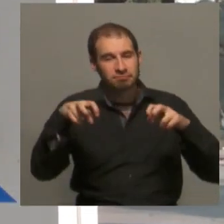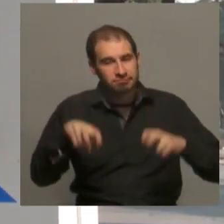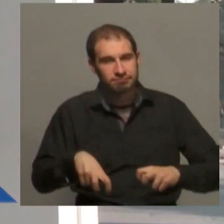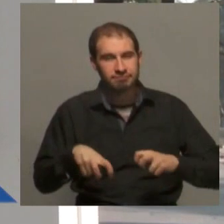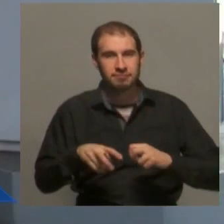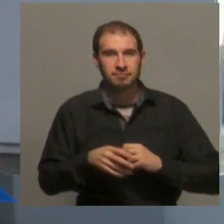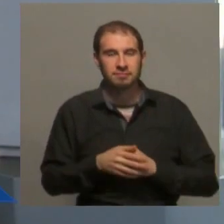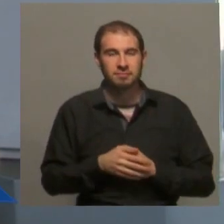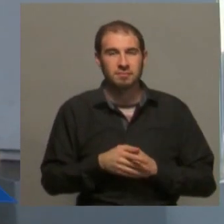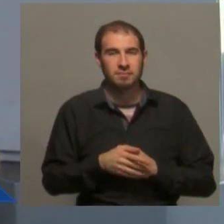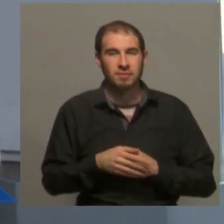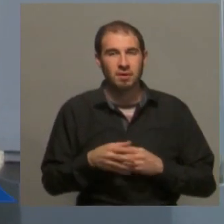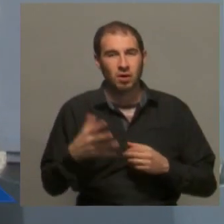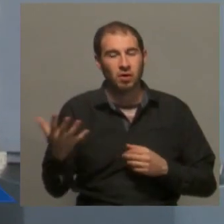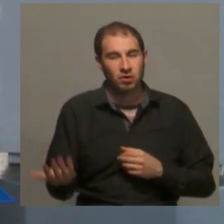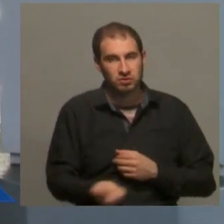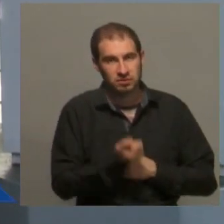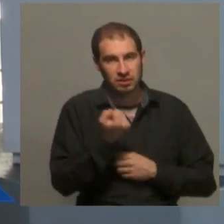poder lograr